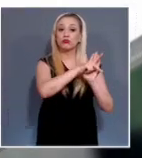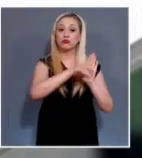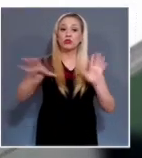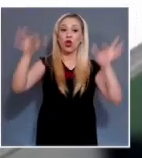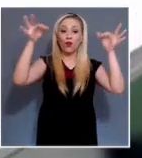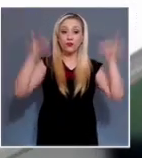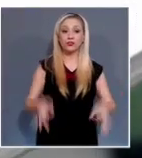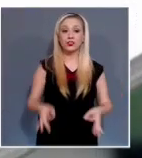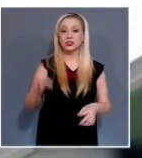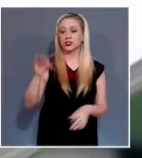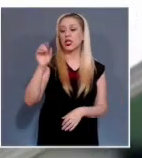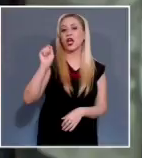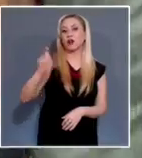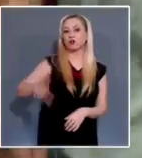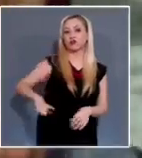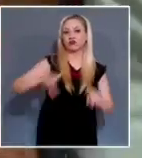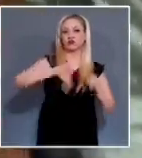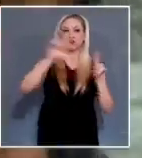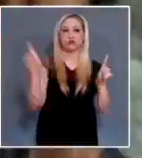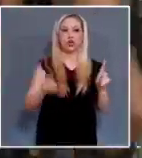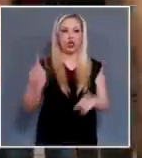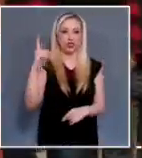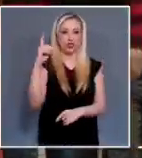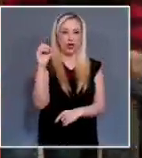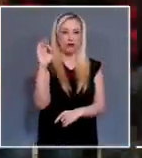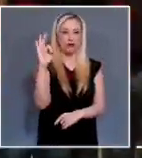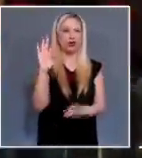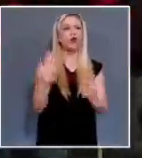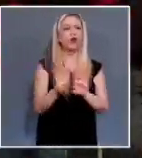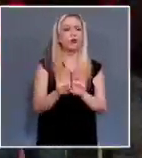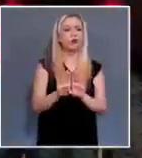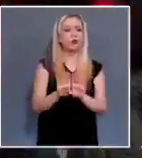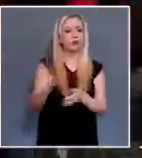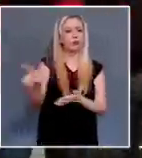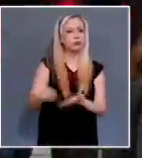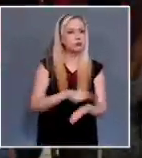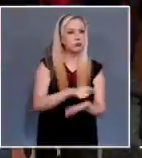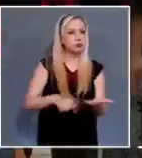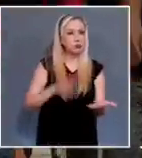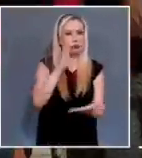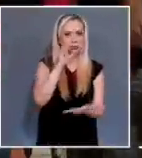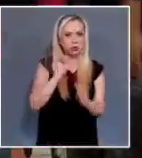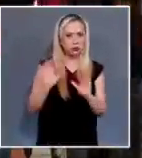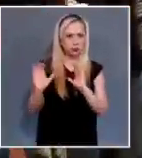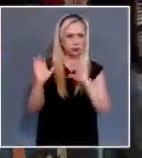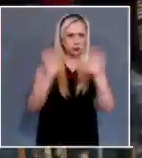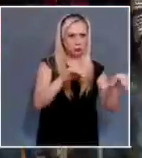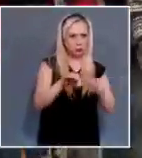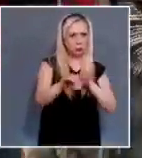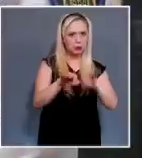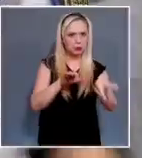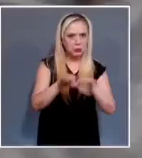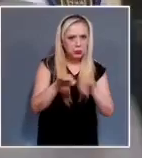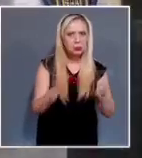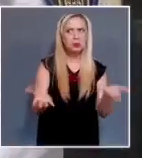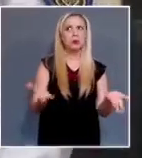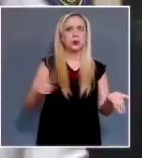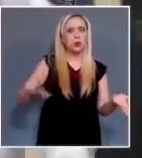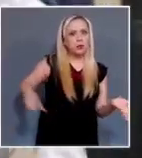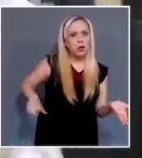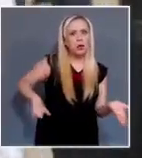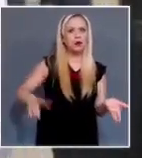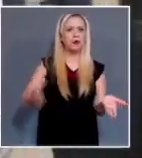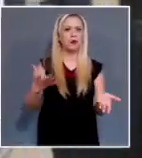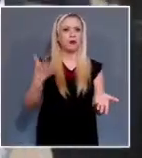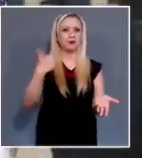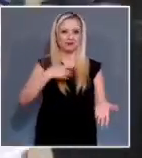reforma constitucional en materia de suspensión de derechos para ocupar un cargo, empleo o comisión en el servicio público, con lo que entran en vigor